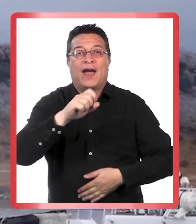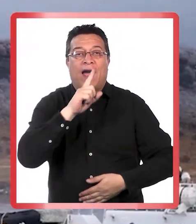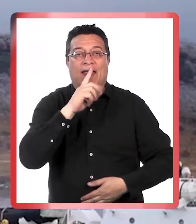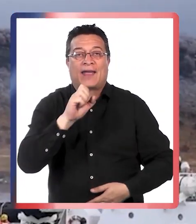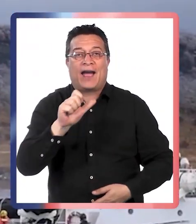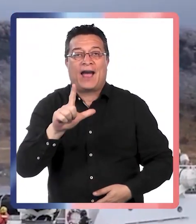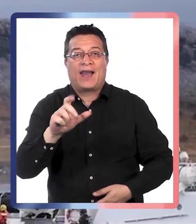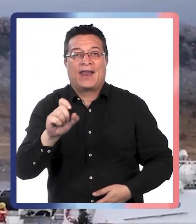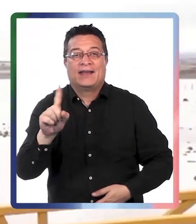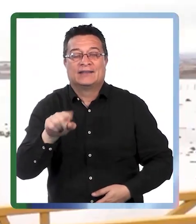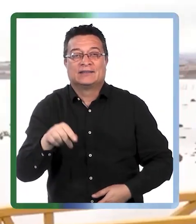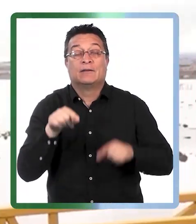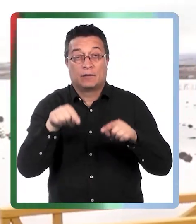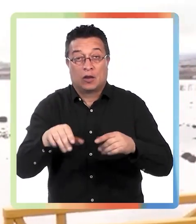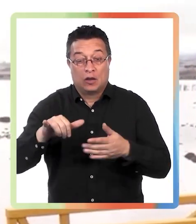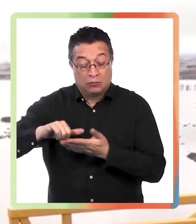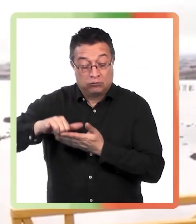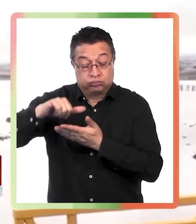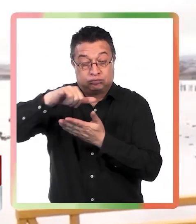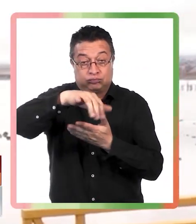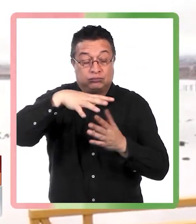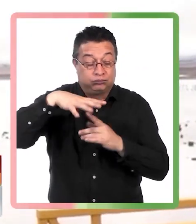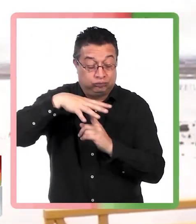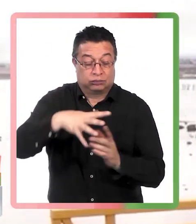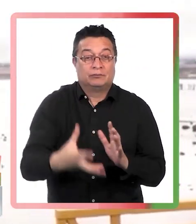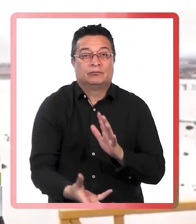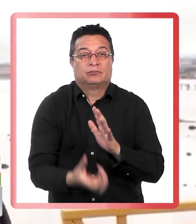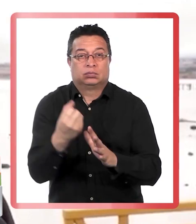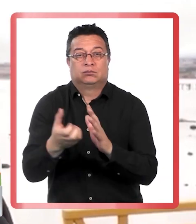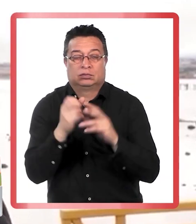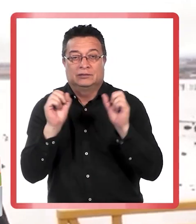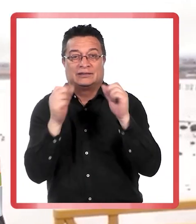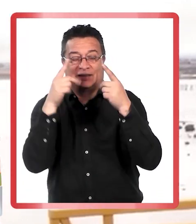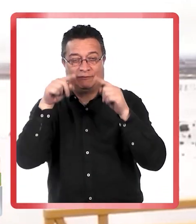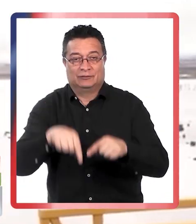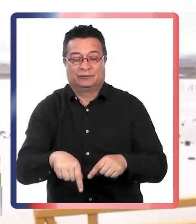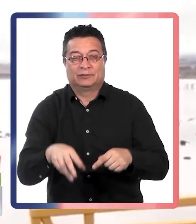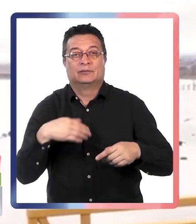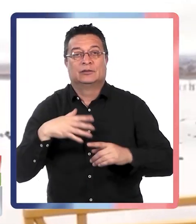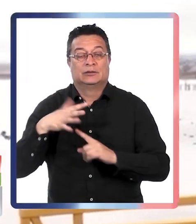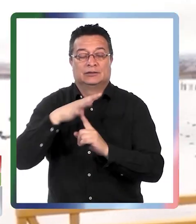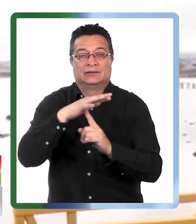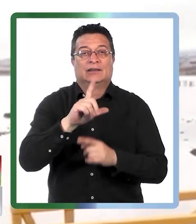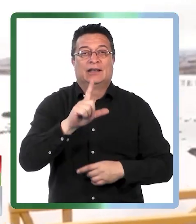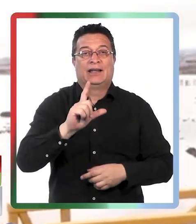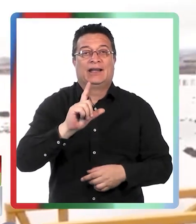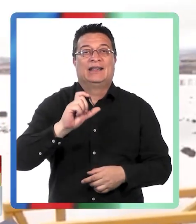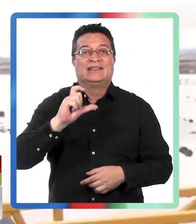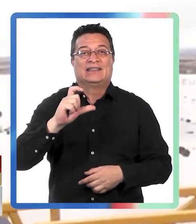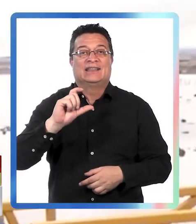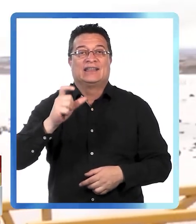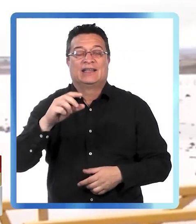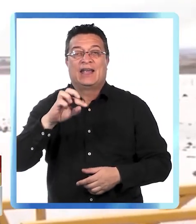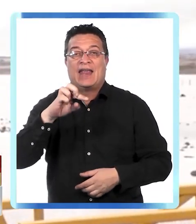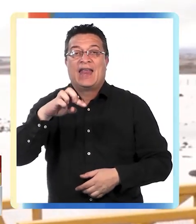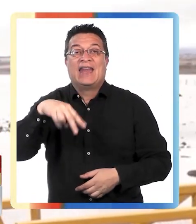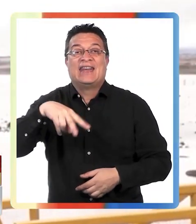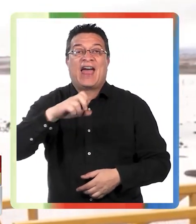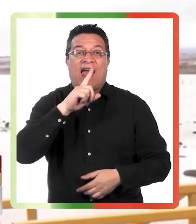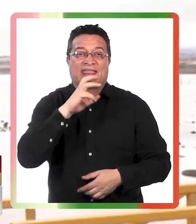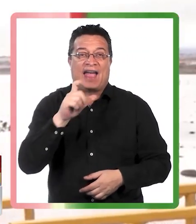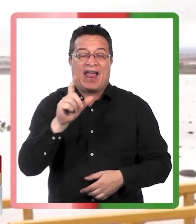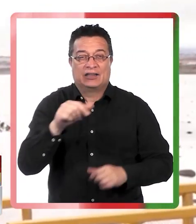Una aeroevacuación desde una de las plataformas que tenemos nosotros acá en Puerto Natales, como es la LSG Puerto Natales, en conjunto con el